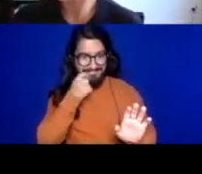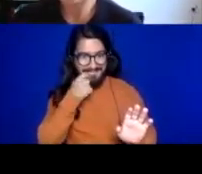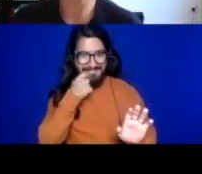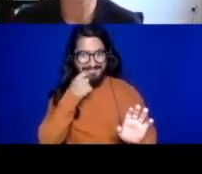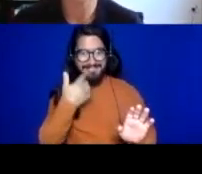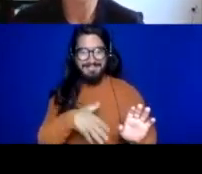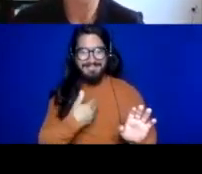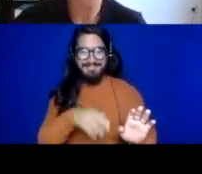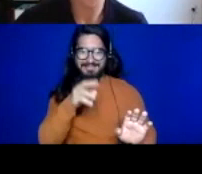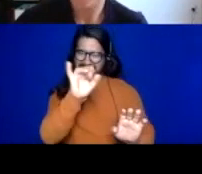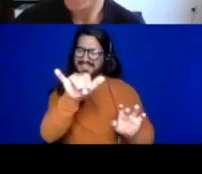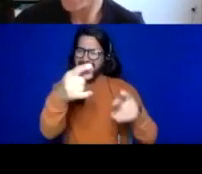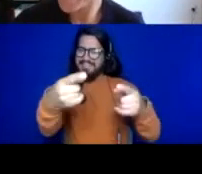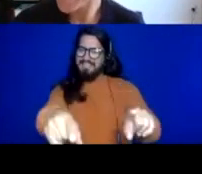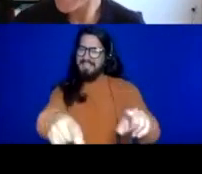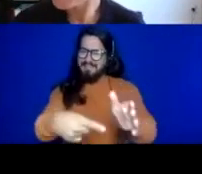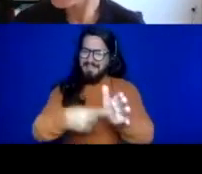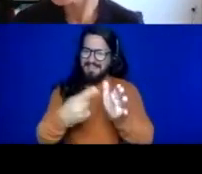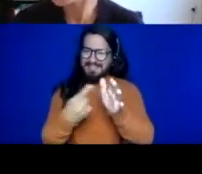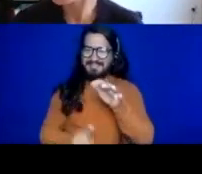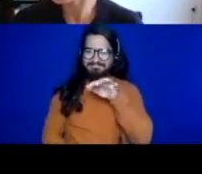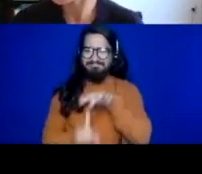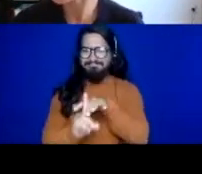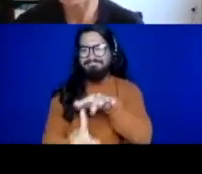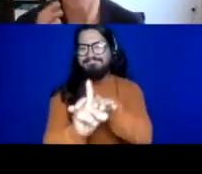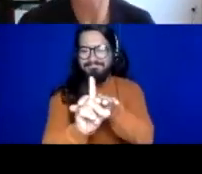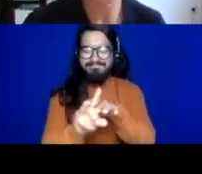So that will happen. Entonces eso puede que ocurra.